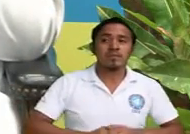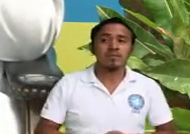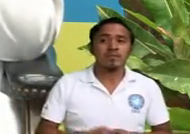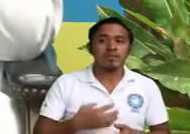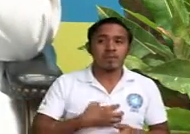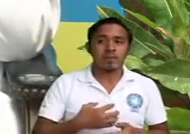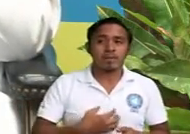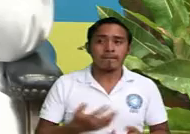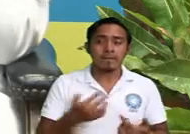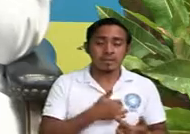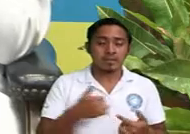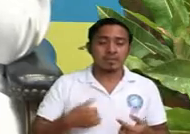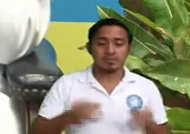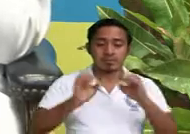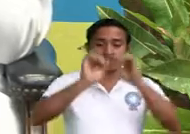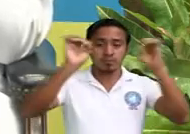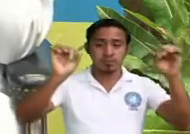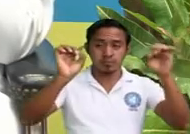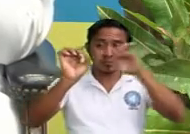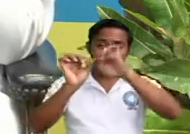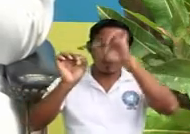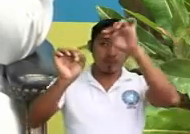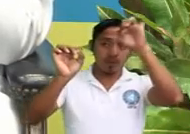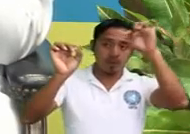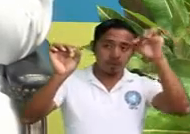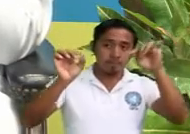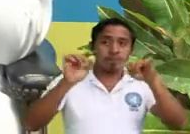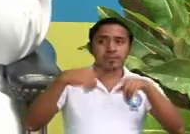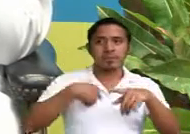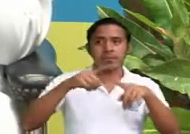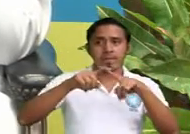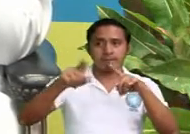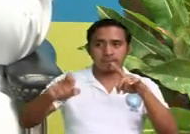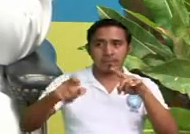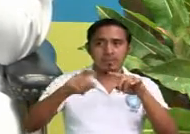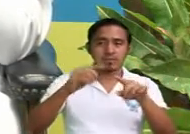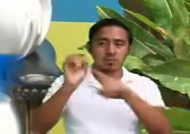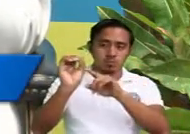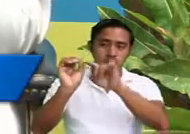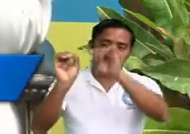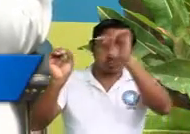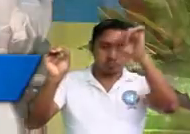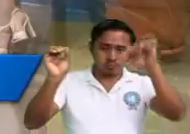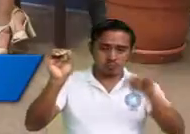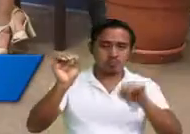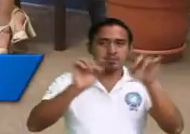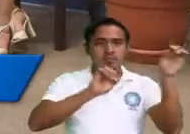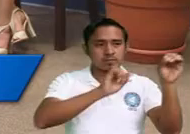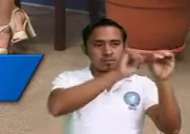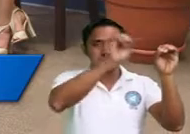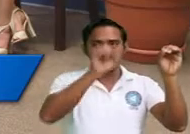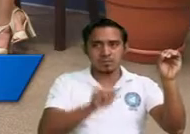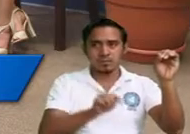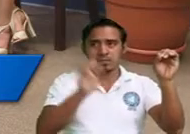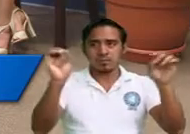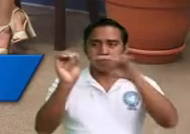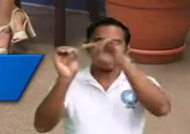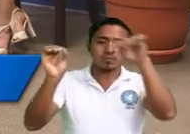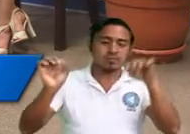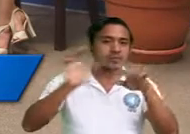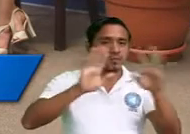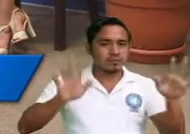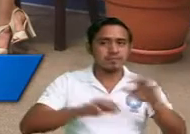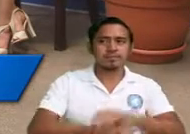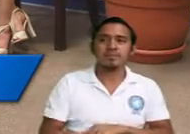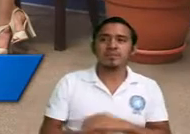mecanismos de ovulación que tenemos, que normalmente al mes tenemos que tener una ovulación, en una ocasión de un ovocito. Entonces llega